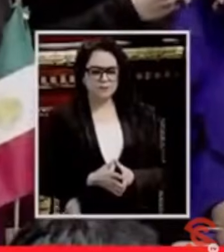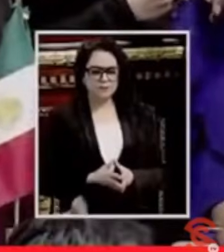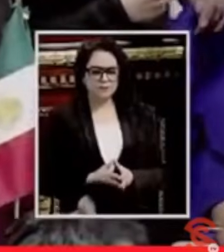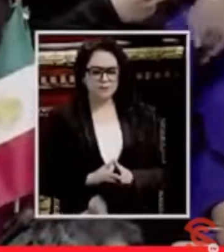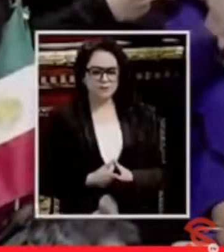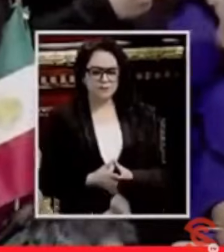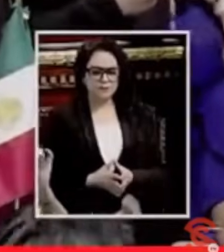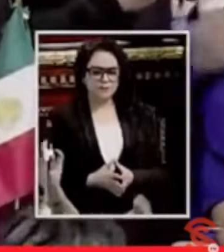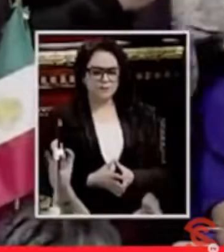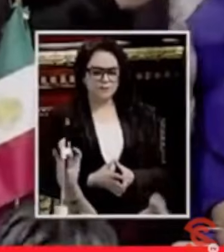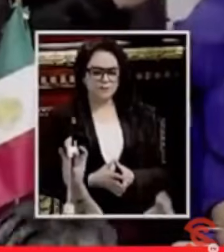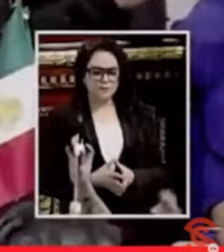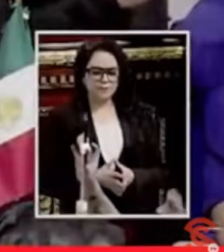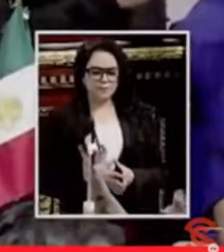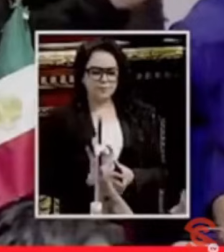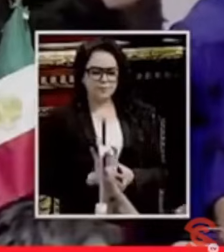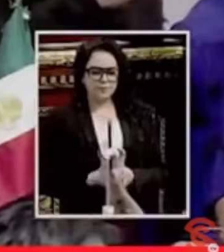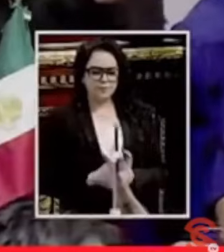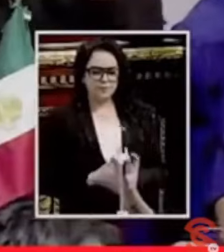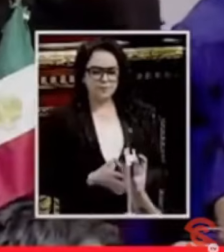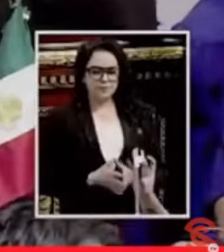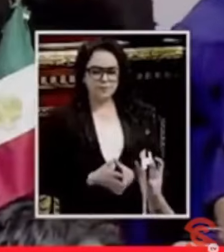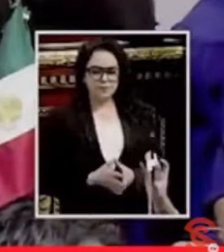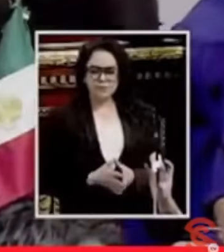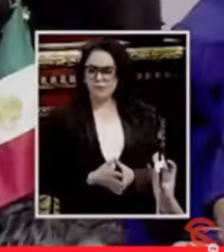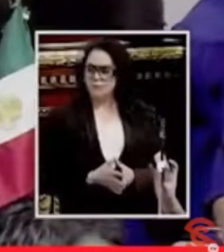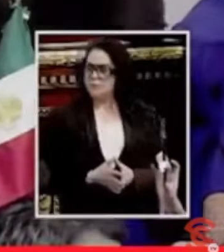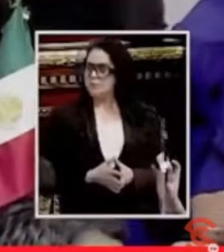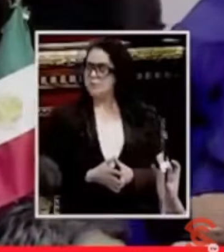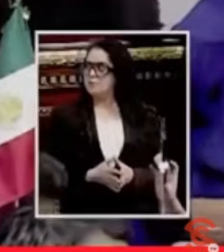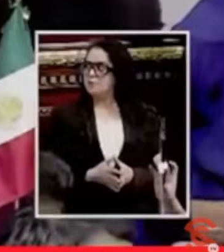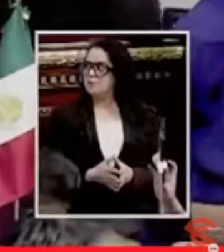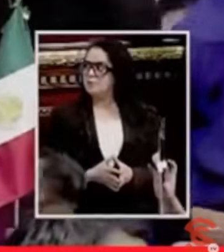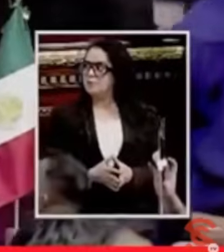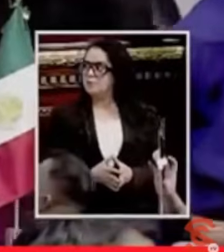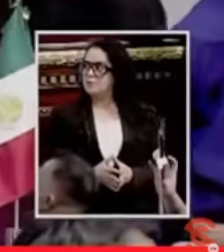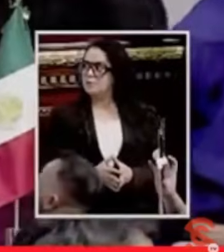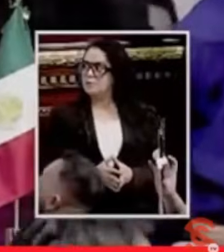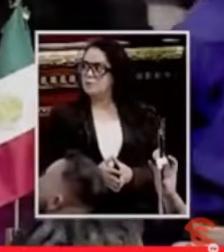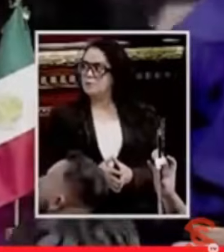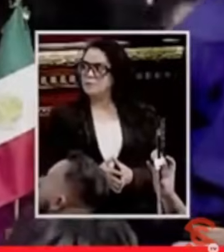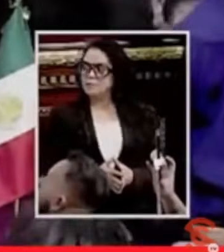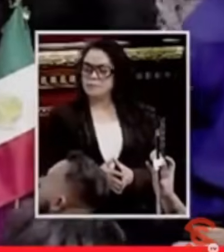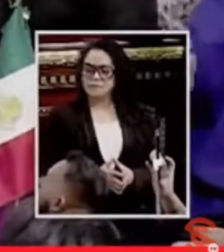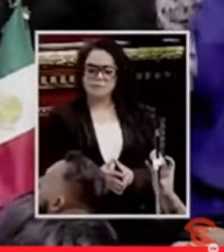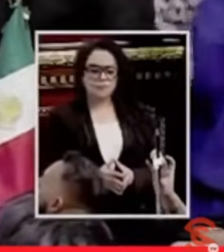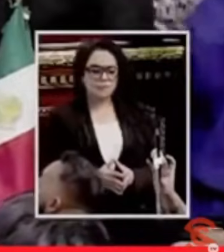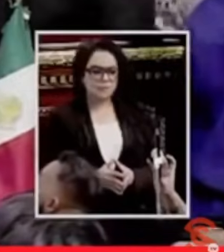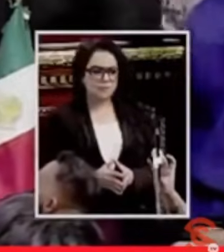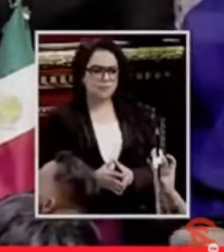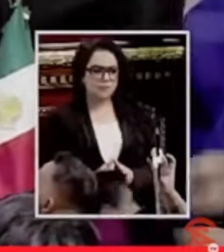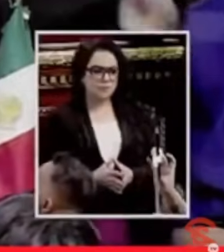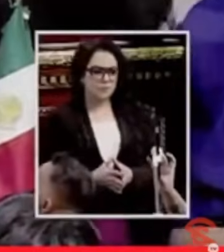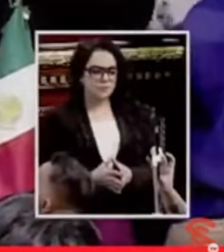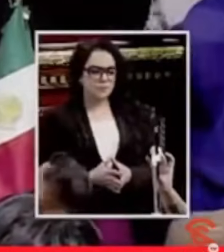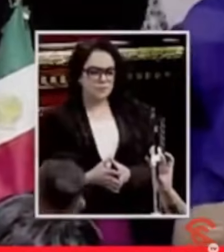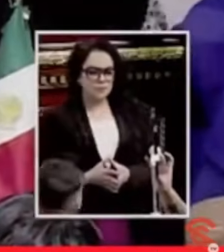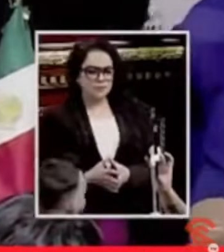presupuesto de la ciudad. No vamos a permitir que bajo ninguna circunstancia intenten amagar,